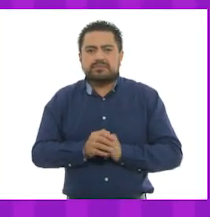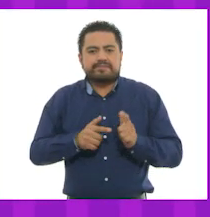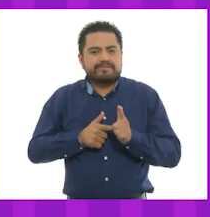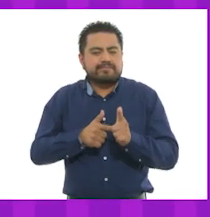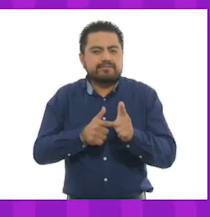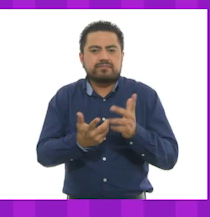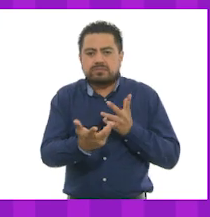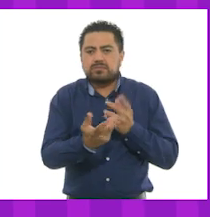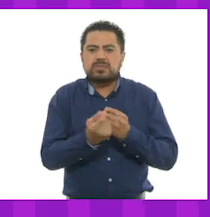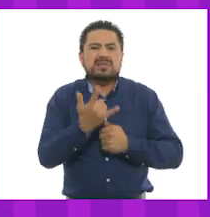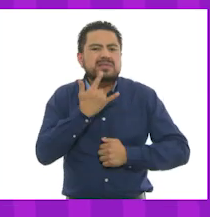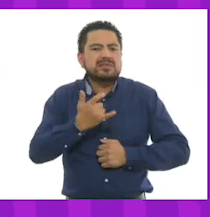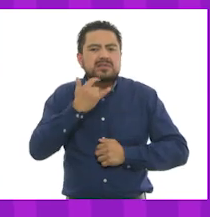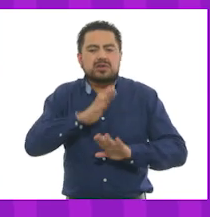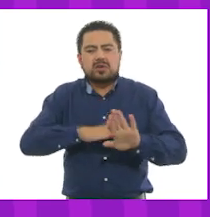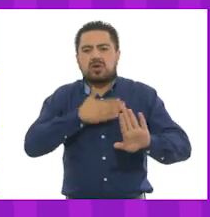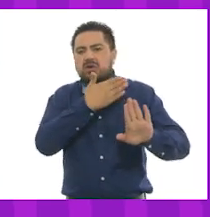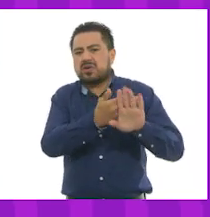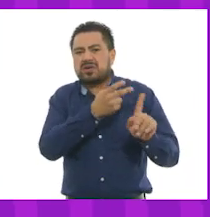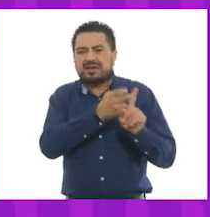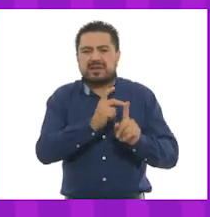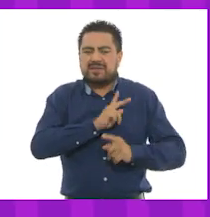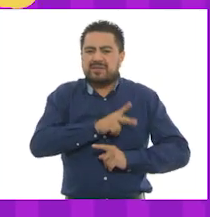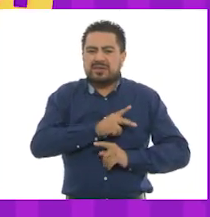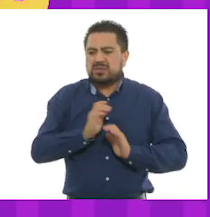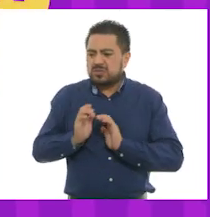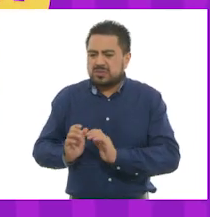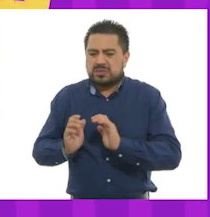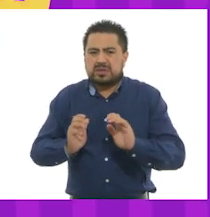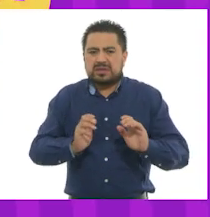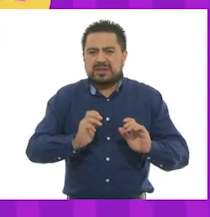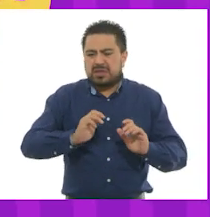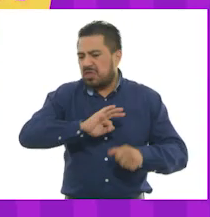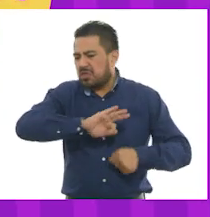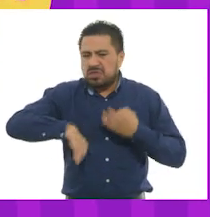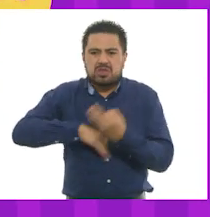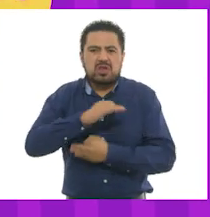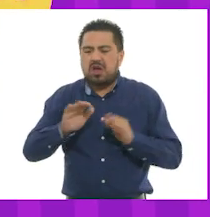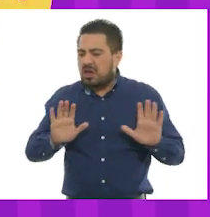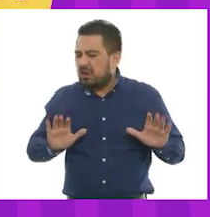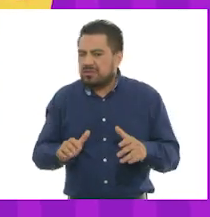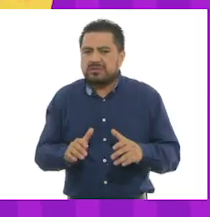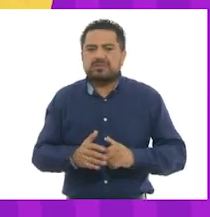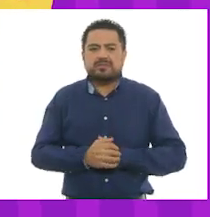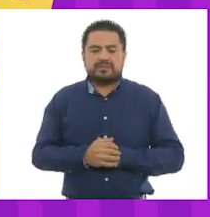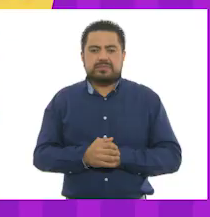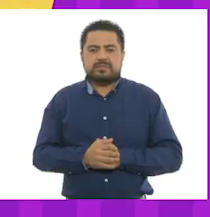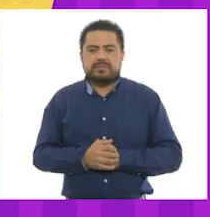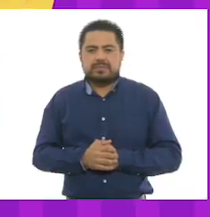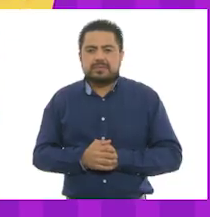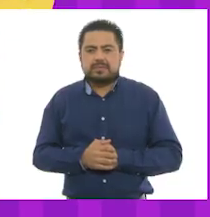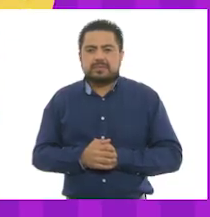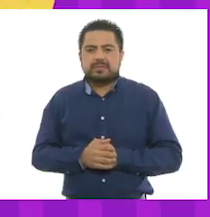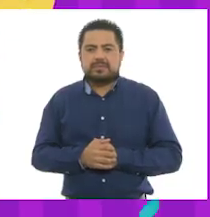Sigamos luchando juntos contra este virus, cuidándonos los unos a los otros.